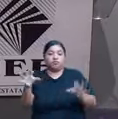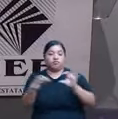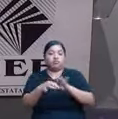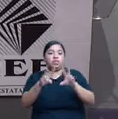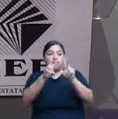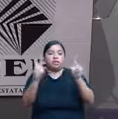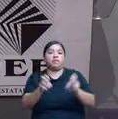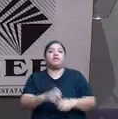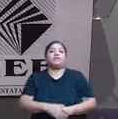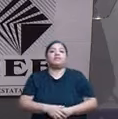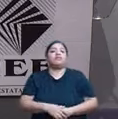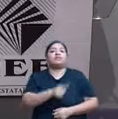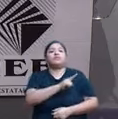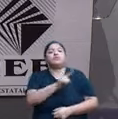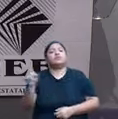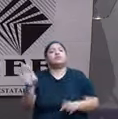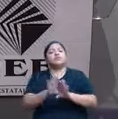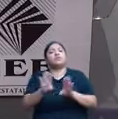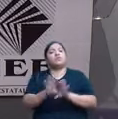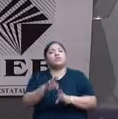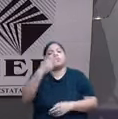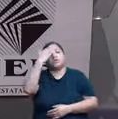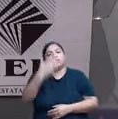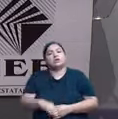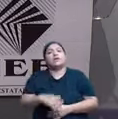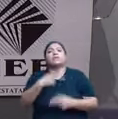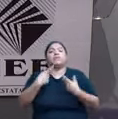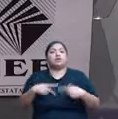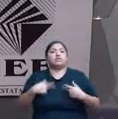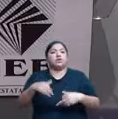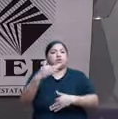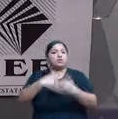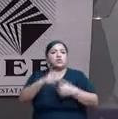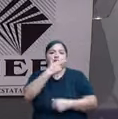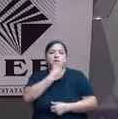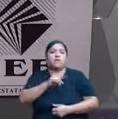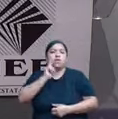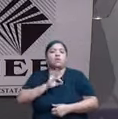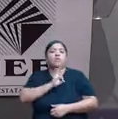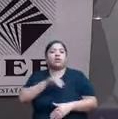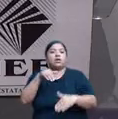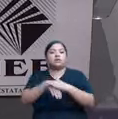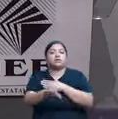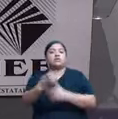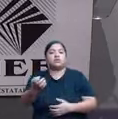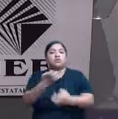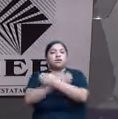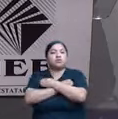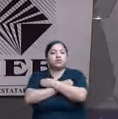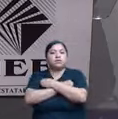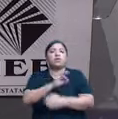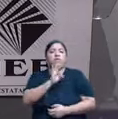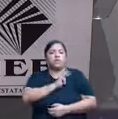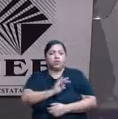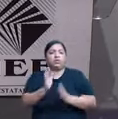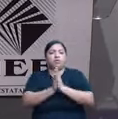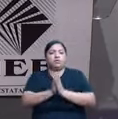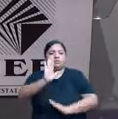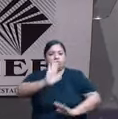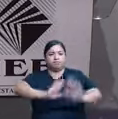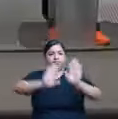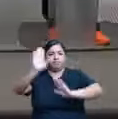¿Cómo garantizarán que todas y todos tengan acceso a la educación? Para responder esta pregunta, por favor, si pueden levantar la